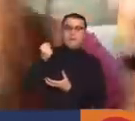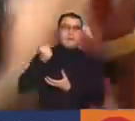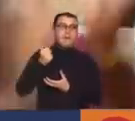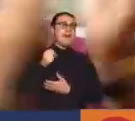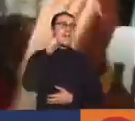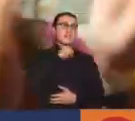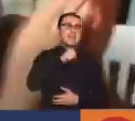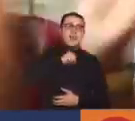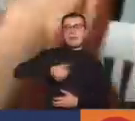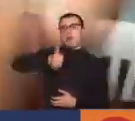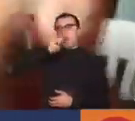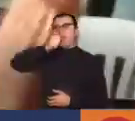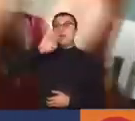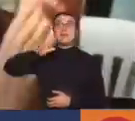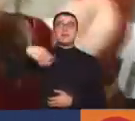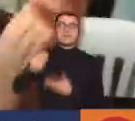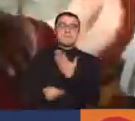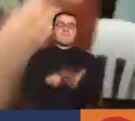después ¿cómo paga?